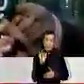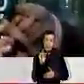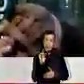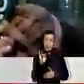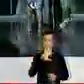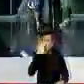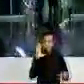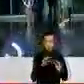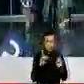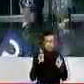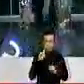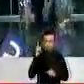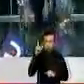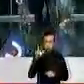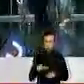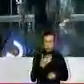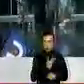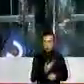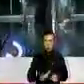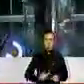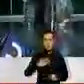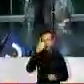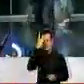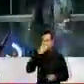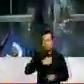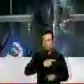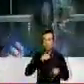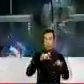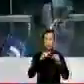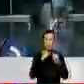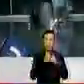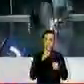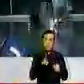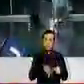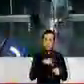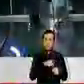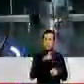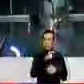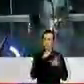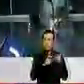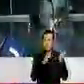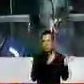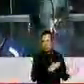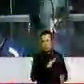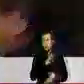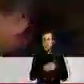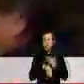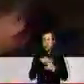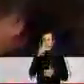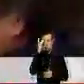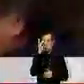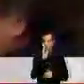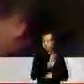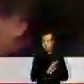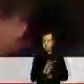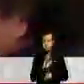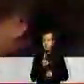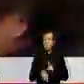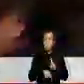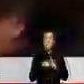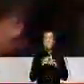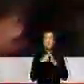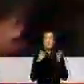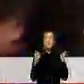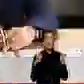en este caso, contra todos. Usted sabe que las decisiones son de un cuerpo colegiado. Deben ser todos los que decidieron esto. Se incluirá el caso